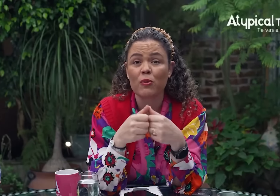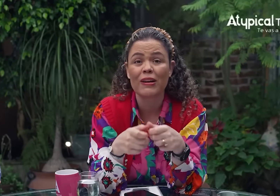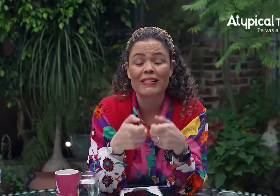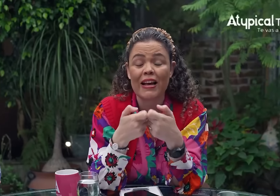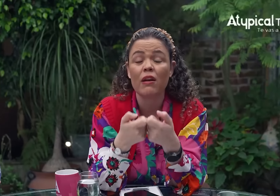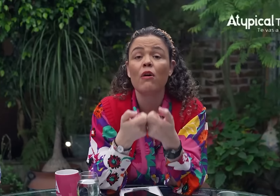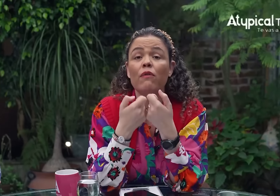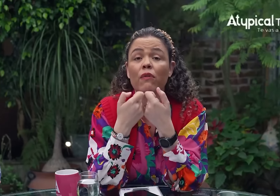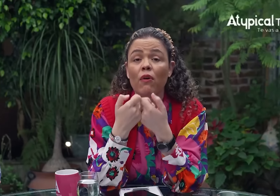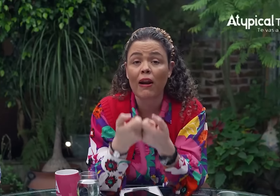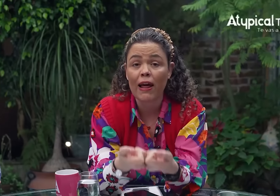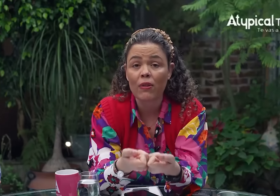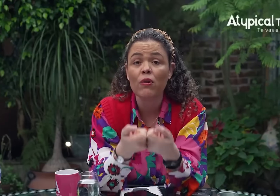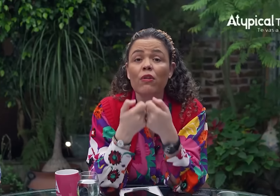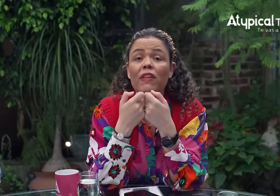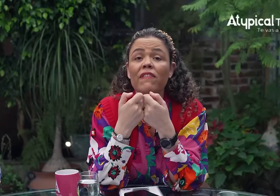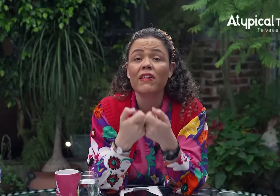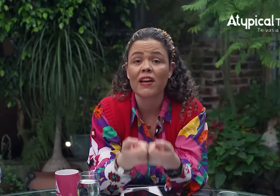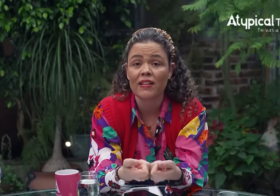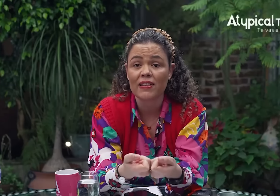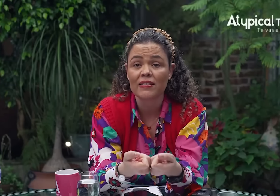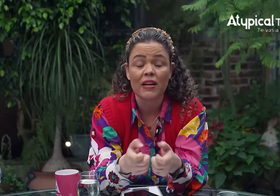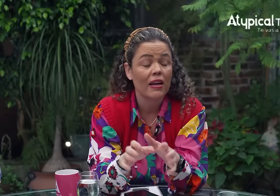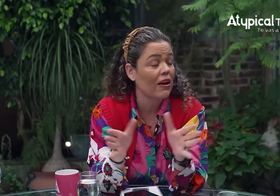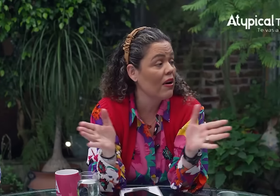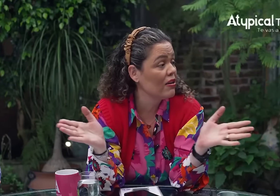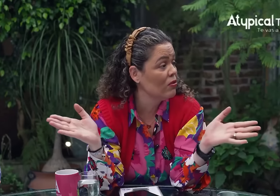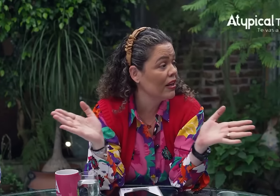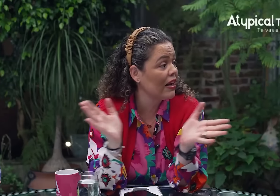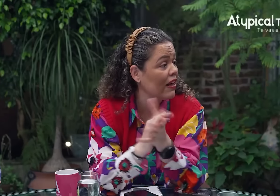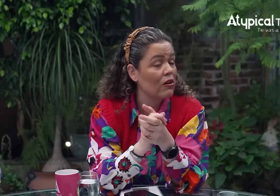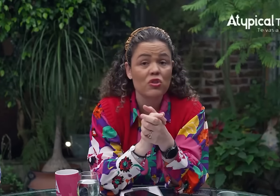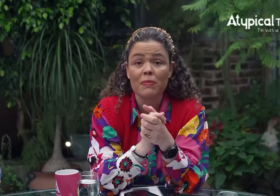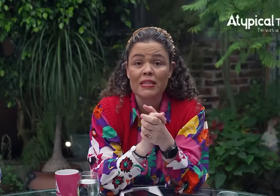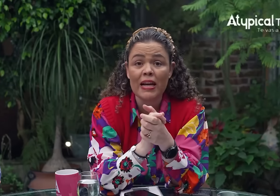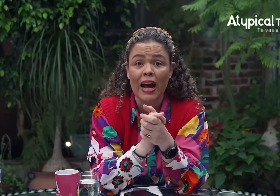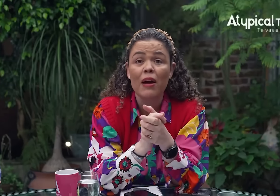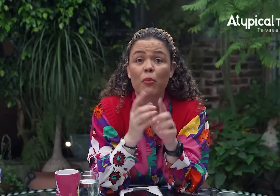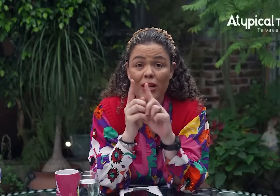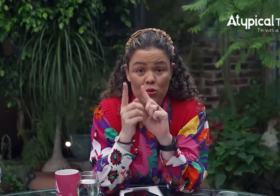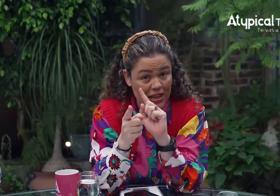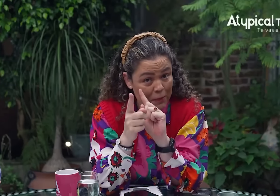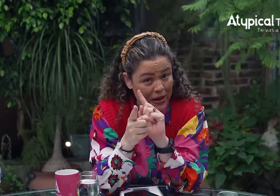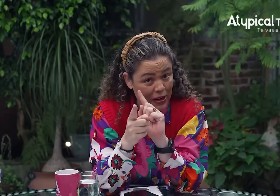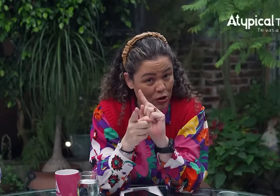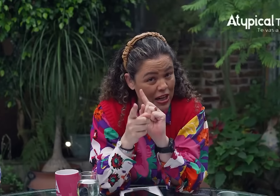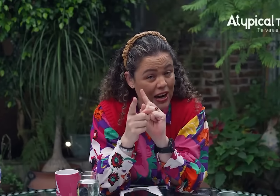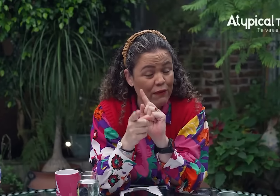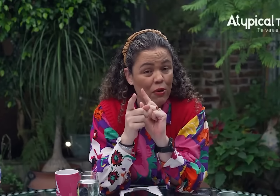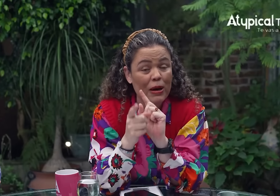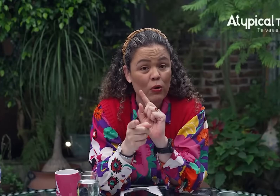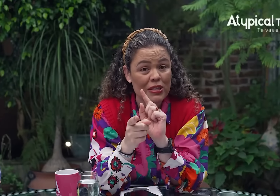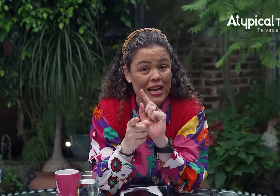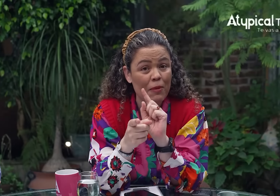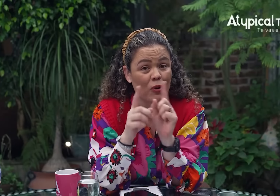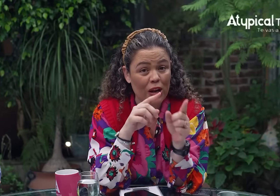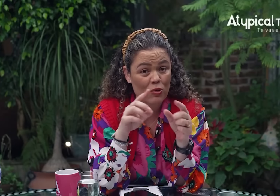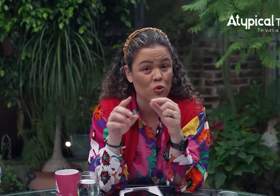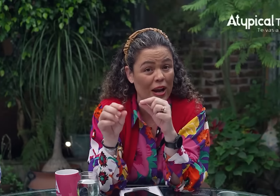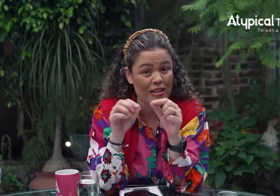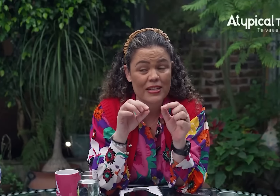allegados, porque se han forrado de billetes y ahora resulta que nadie los investiga. Pero por eso es tan peligrosa la reforma